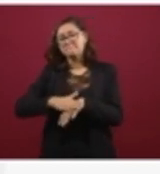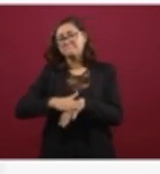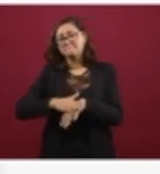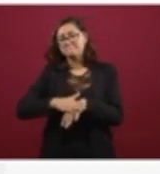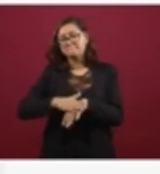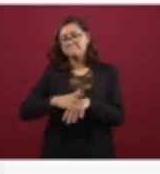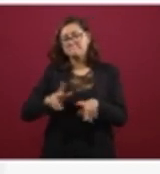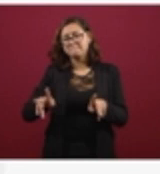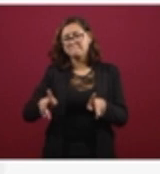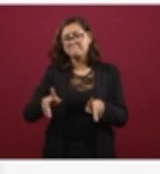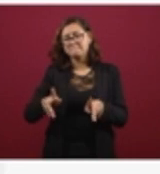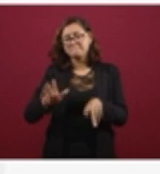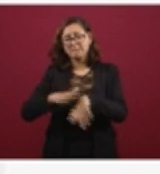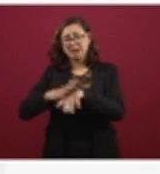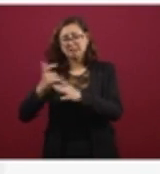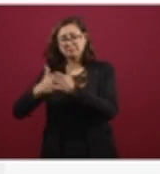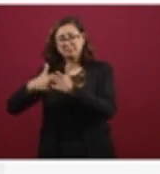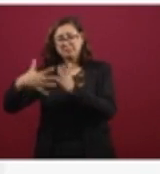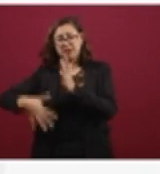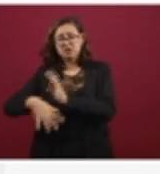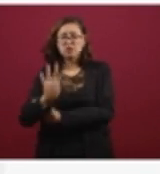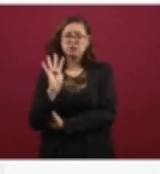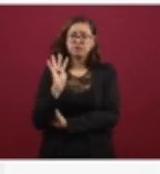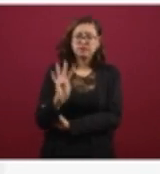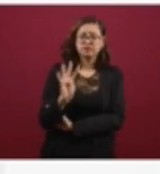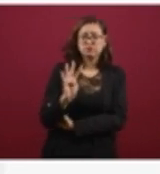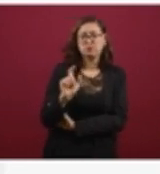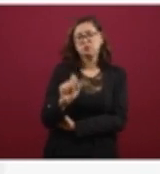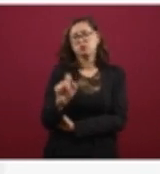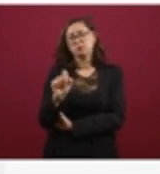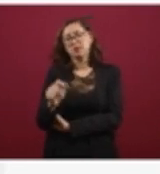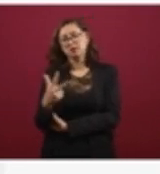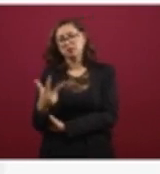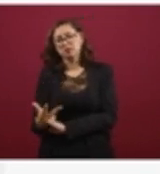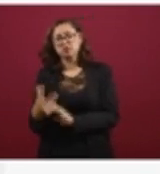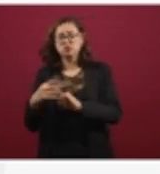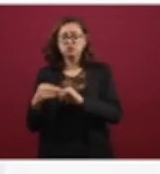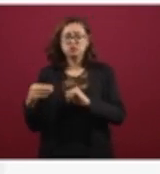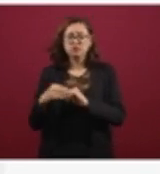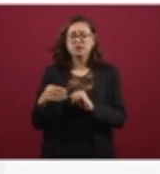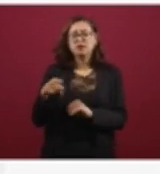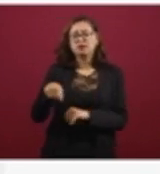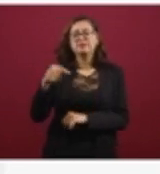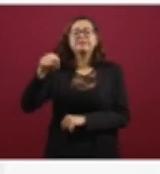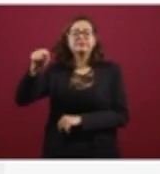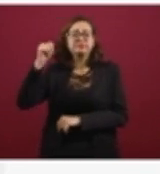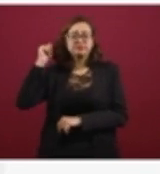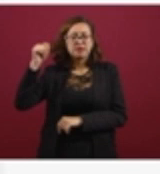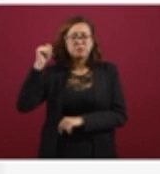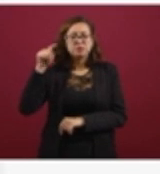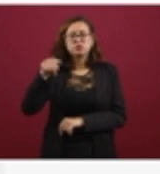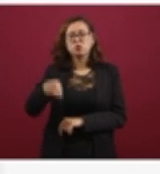público 19 pesos con 28 centavos por litro de operadora tabasqueña